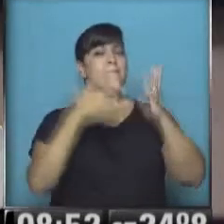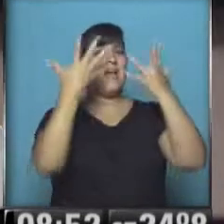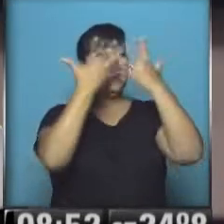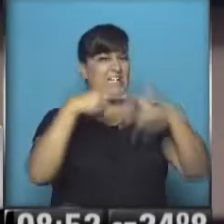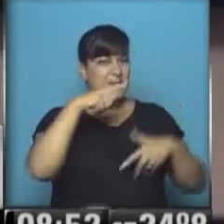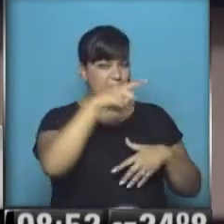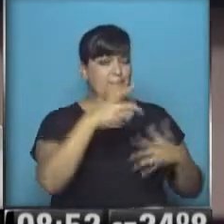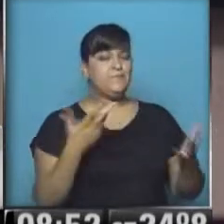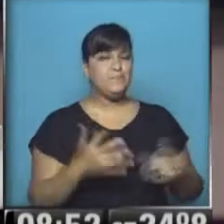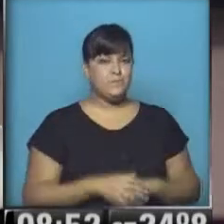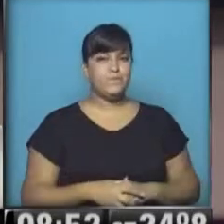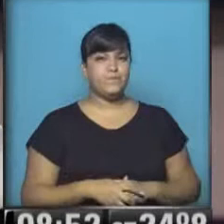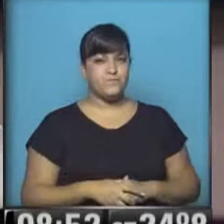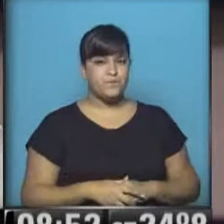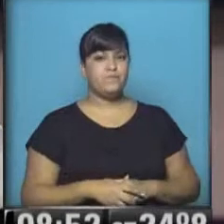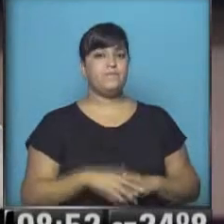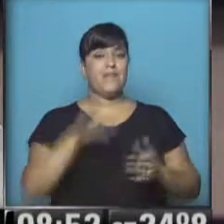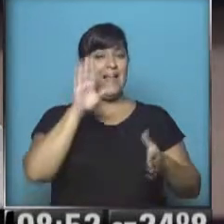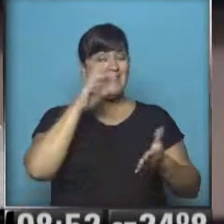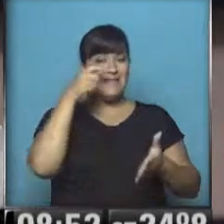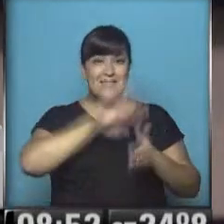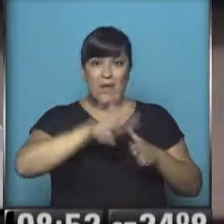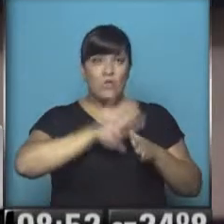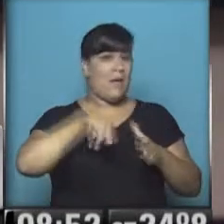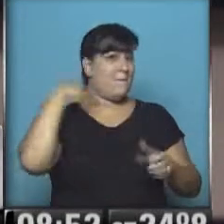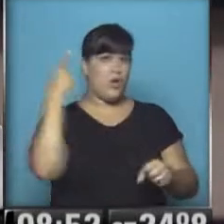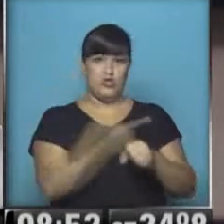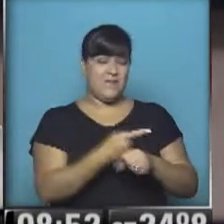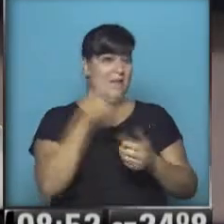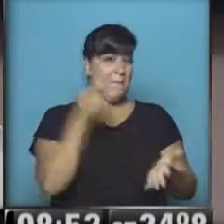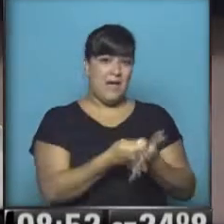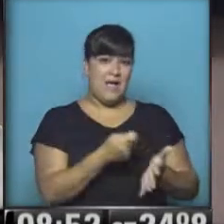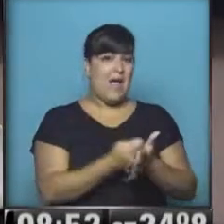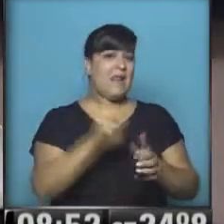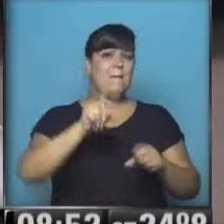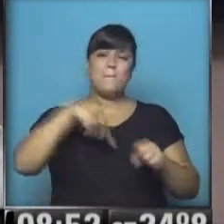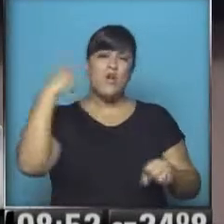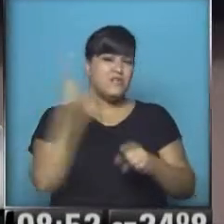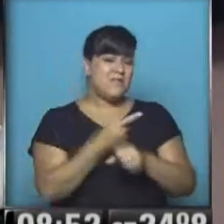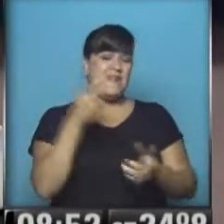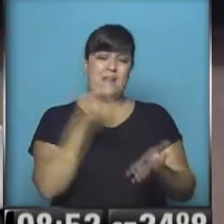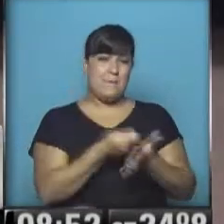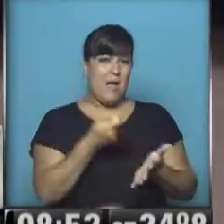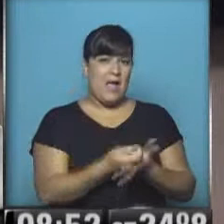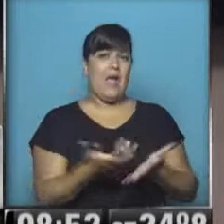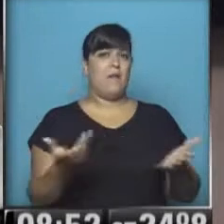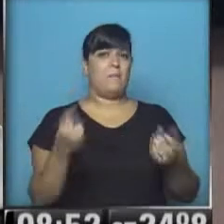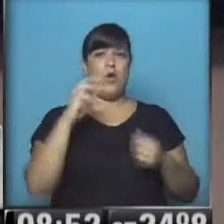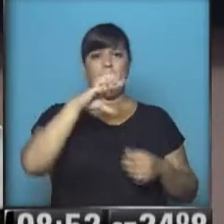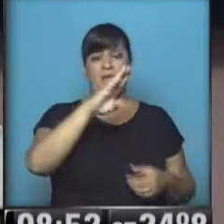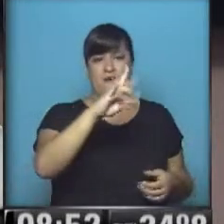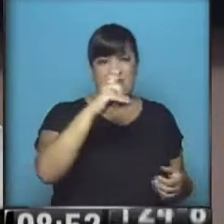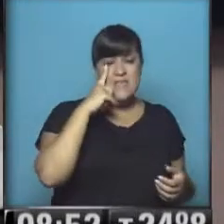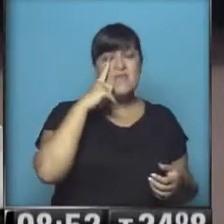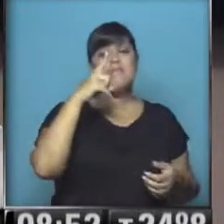estructural que significa una deuda imposible de pagar yo tiene una deuda viable es impagable por proporción por con el producto bruto por lo que